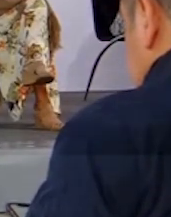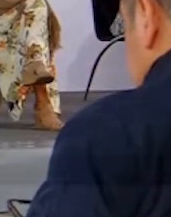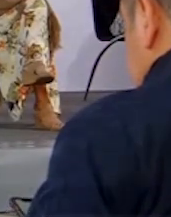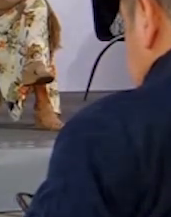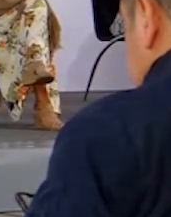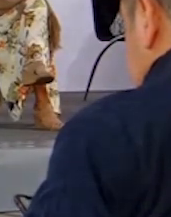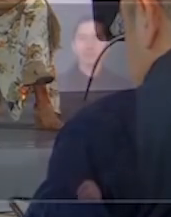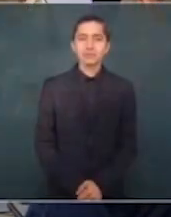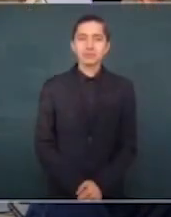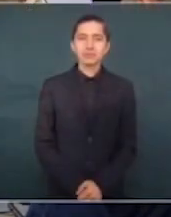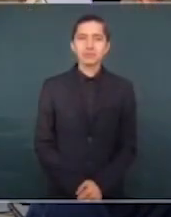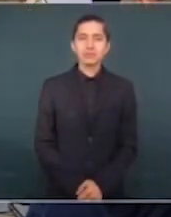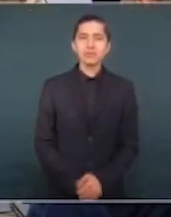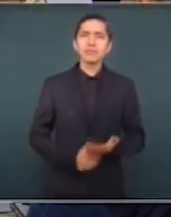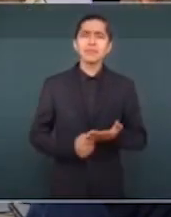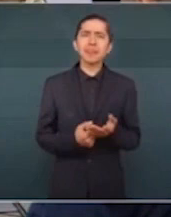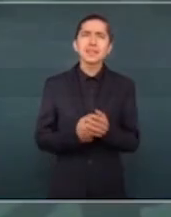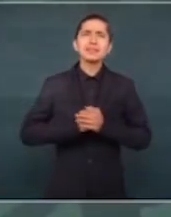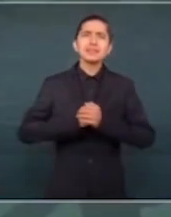y lo más